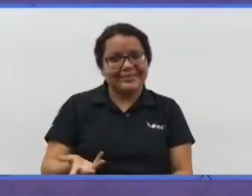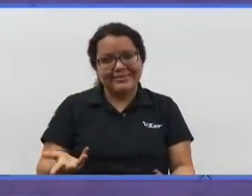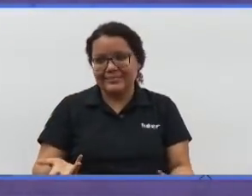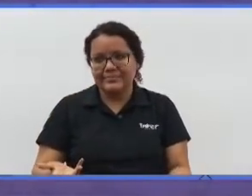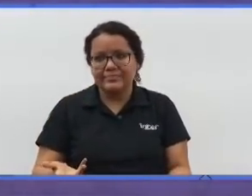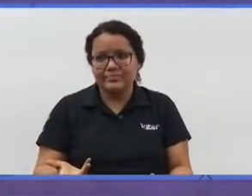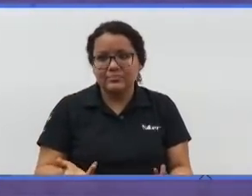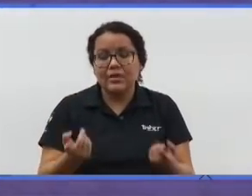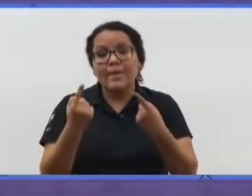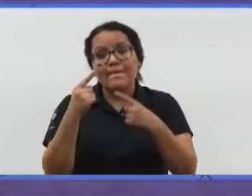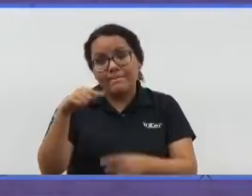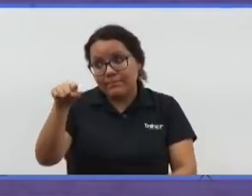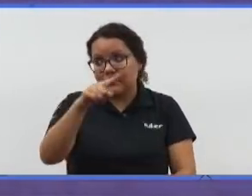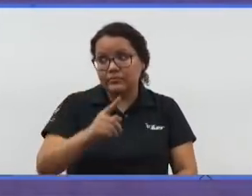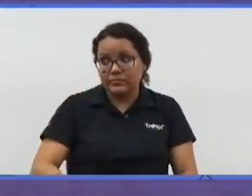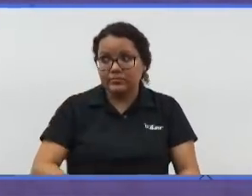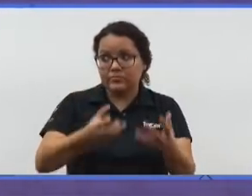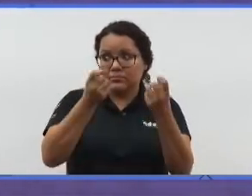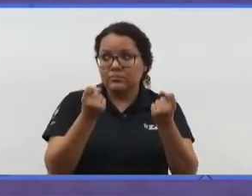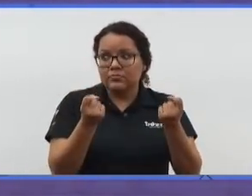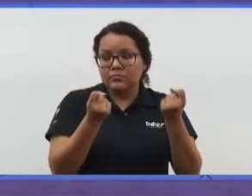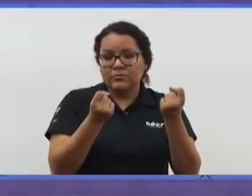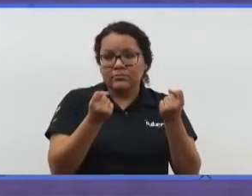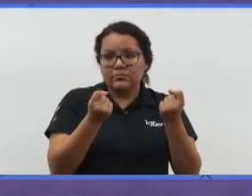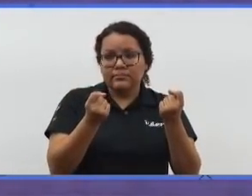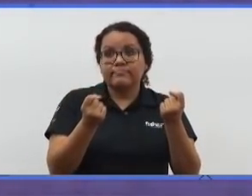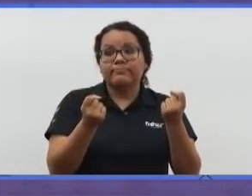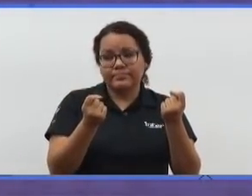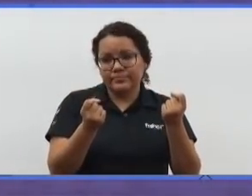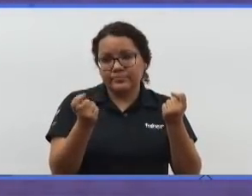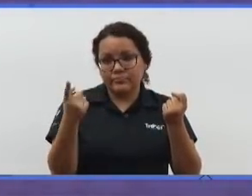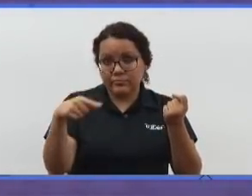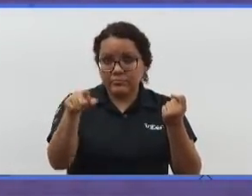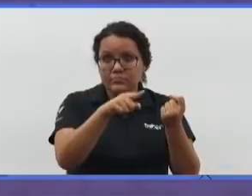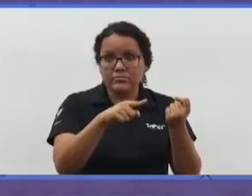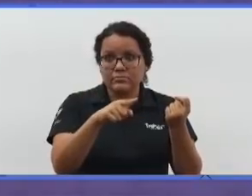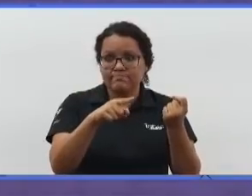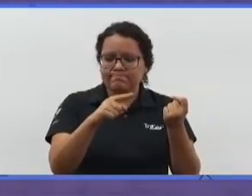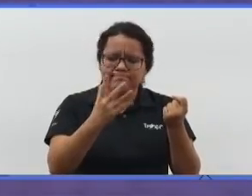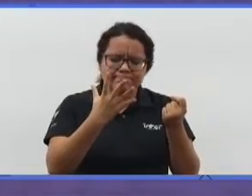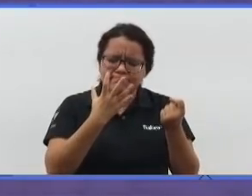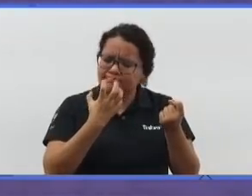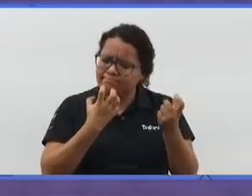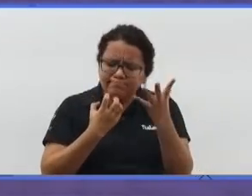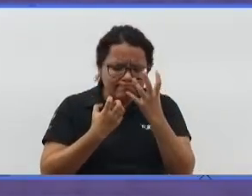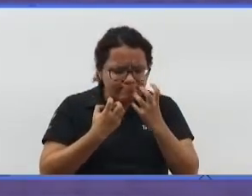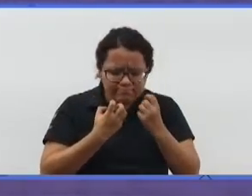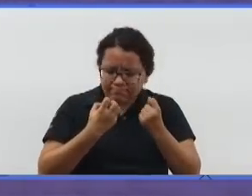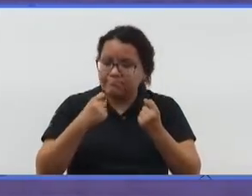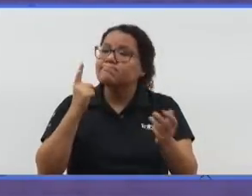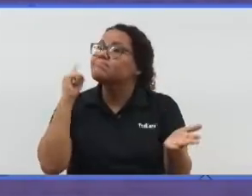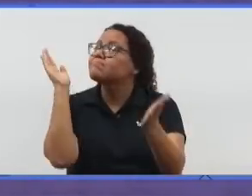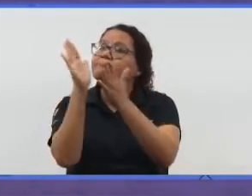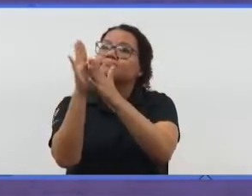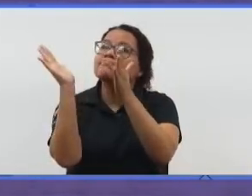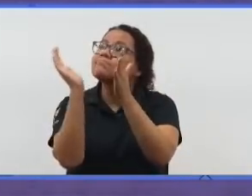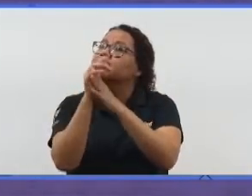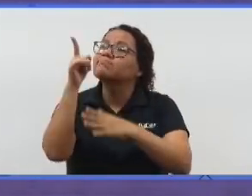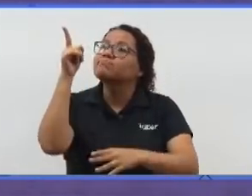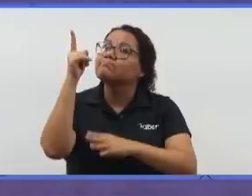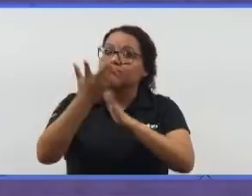cuando tú eres salvo tienes un deseo desmedido de alabar a dios no solo con tu boca